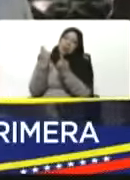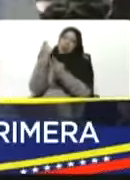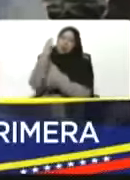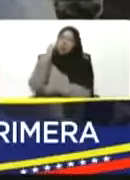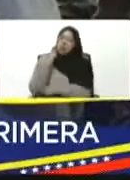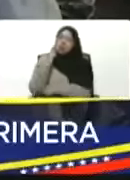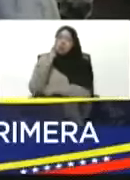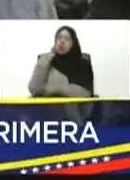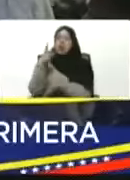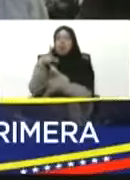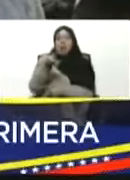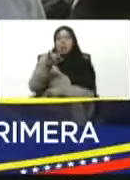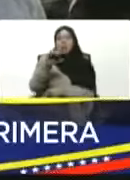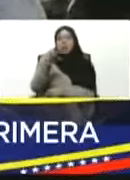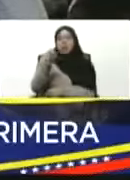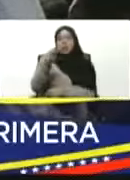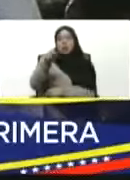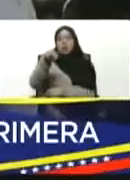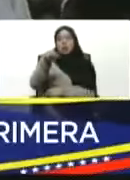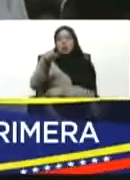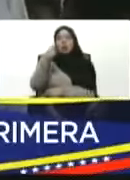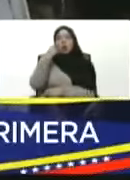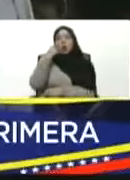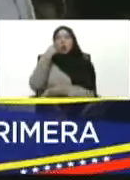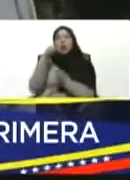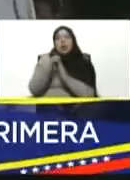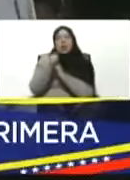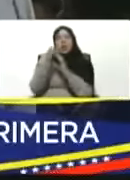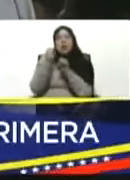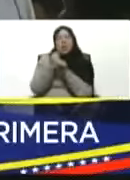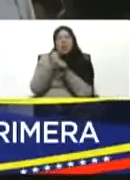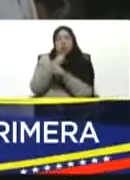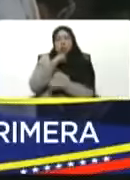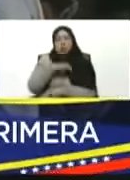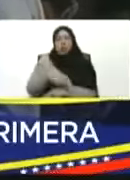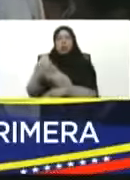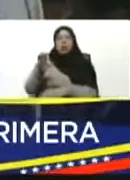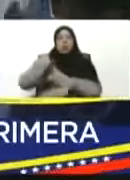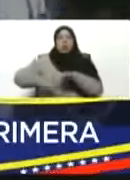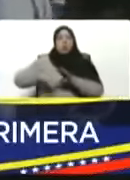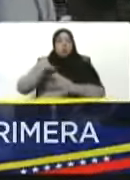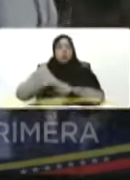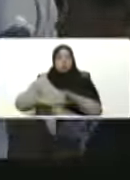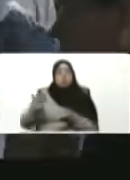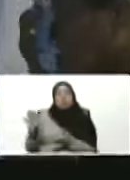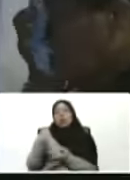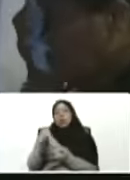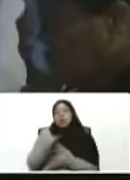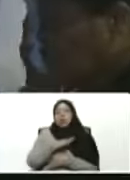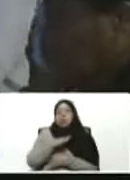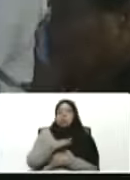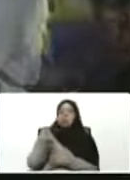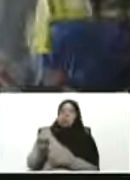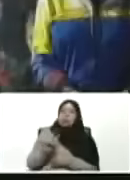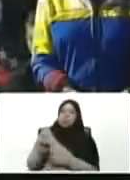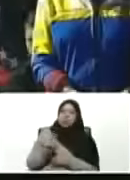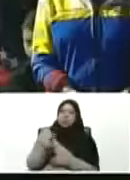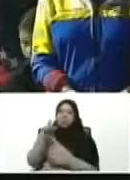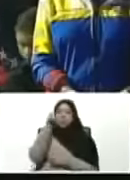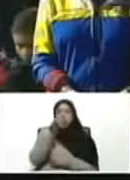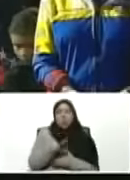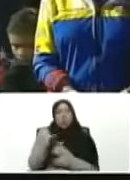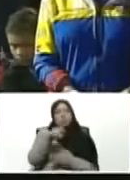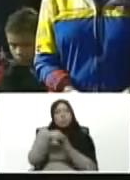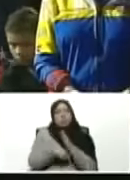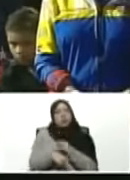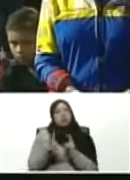Pío Tamayo. Nos enseñó a amar todos los ritmos, todos los cantos de los pueblos más